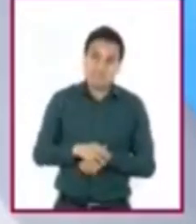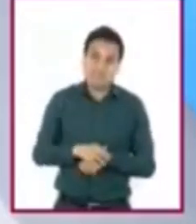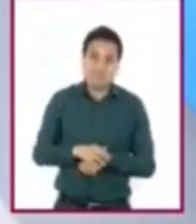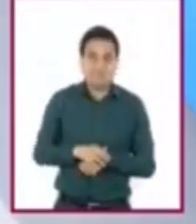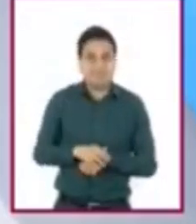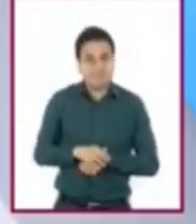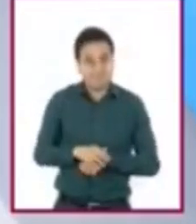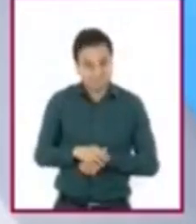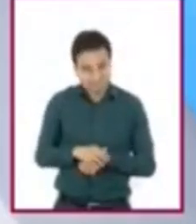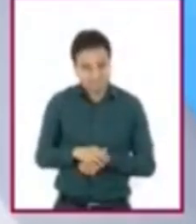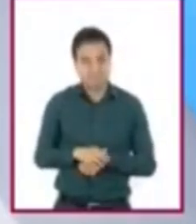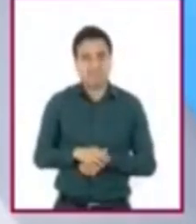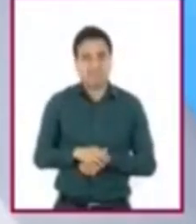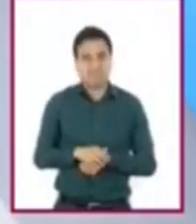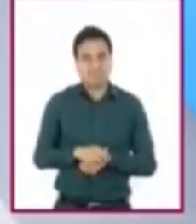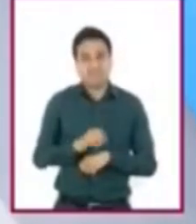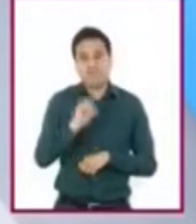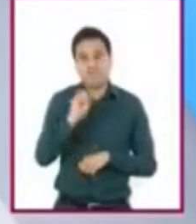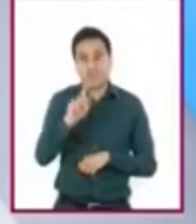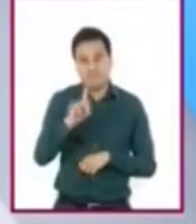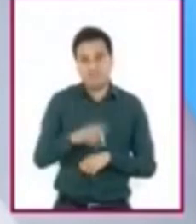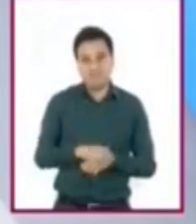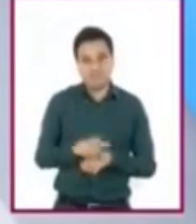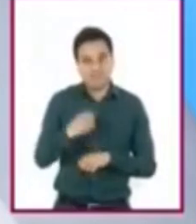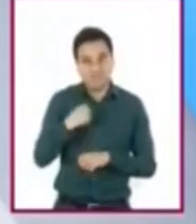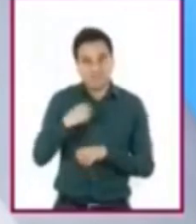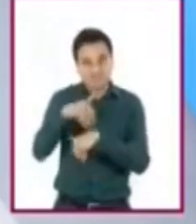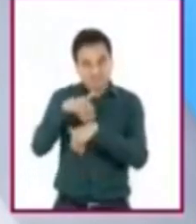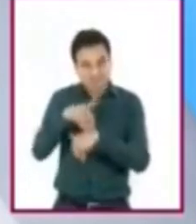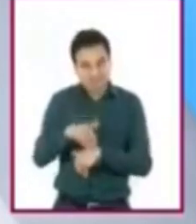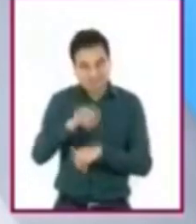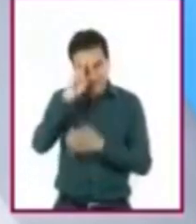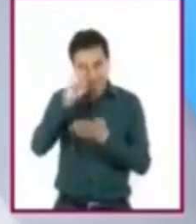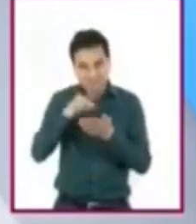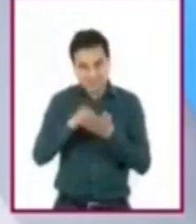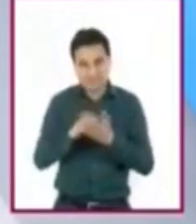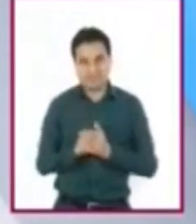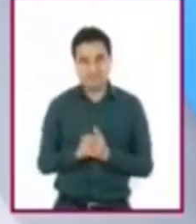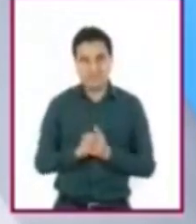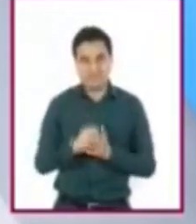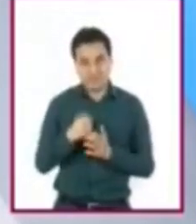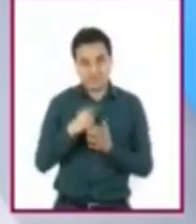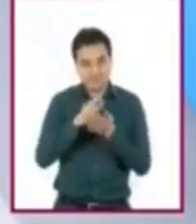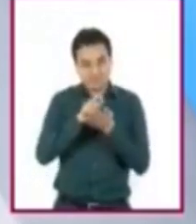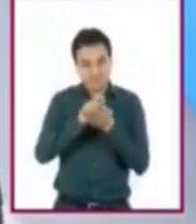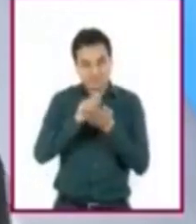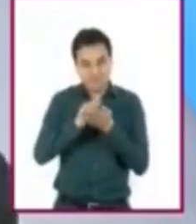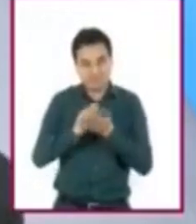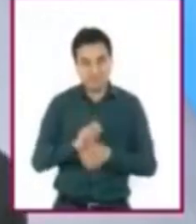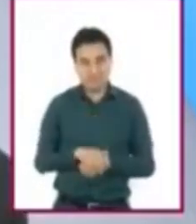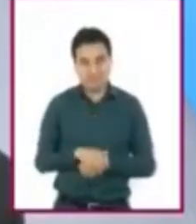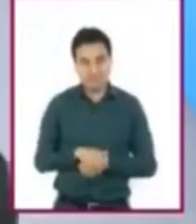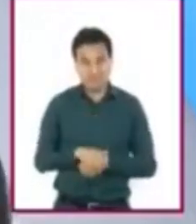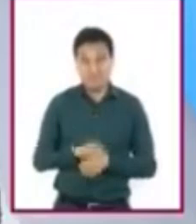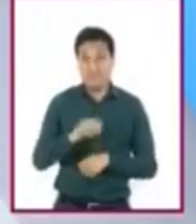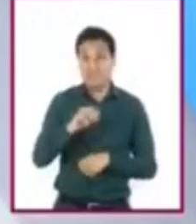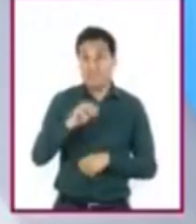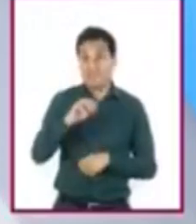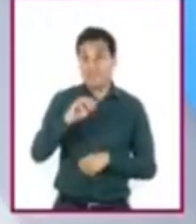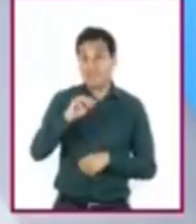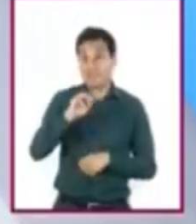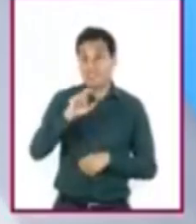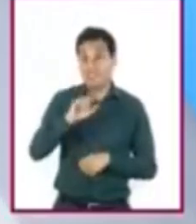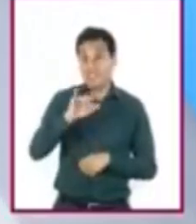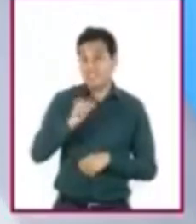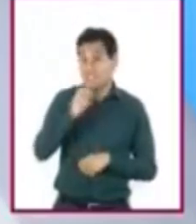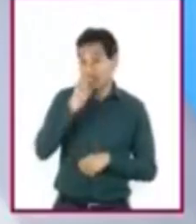historia, me dicen y escriben y pintan, pongo lo que se haya escrito y pintado, y dicen los mexicas que la pedrada no